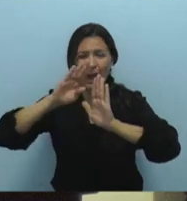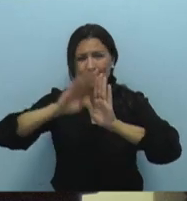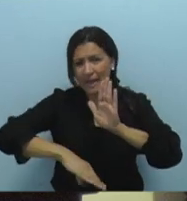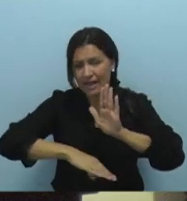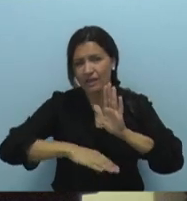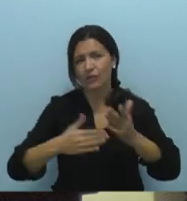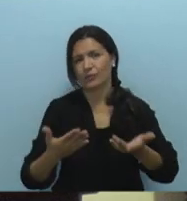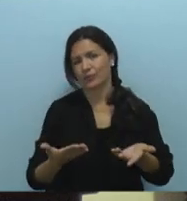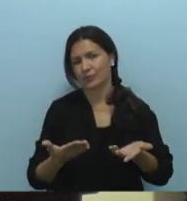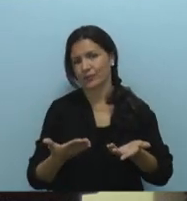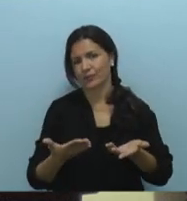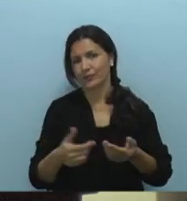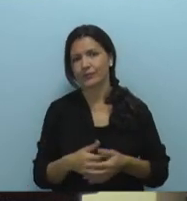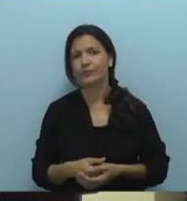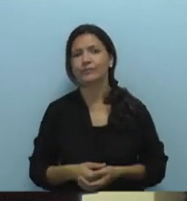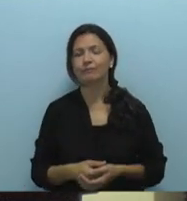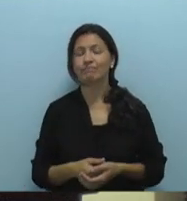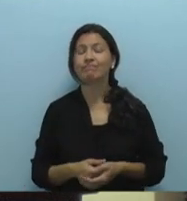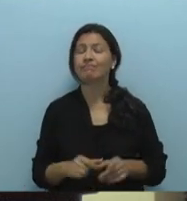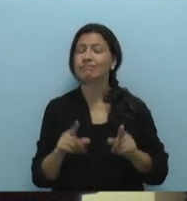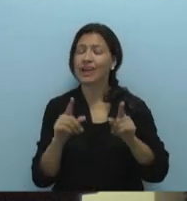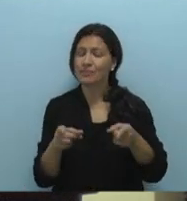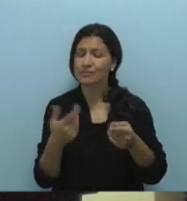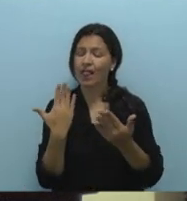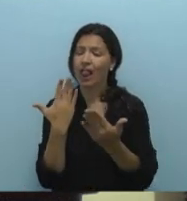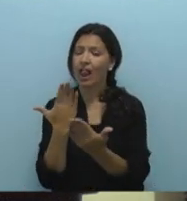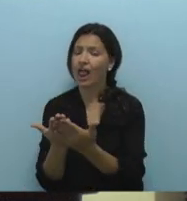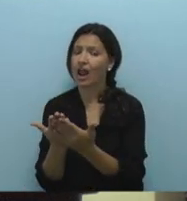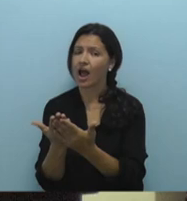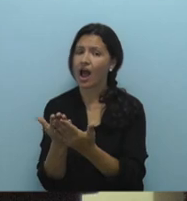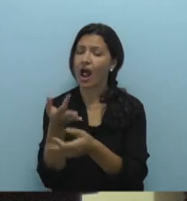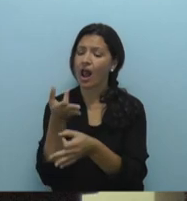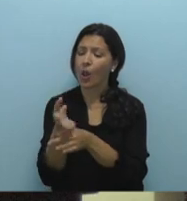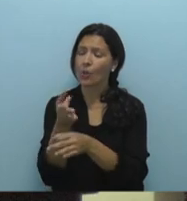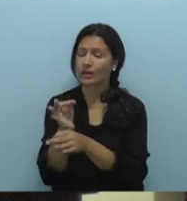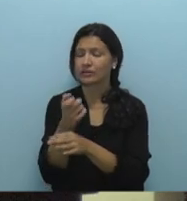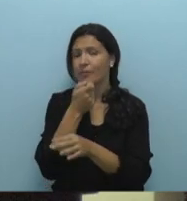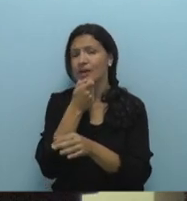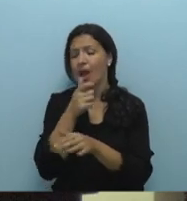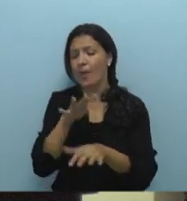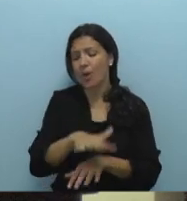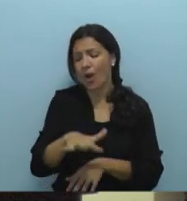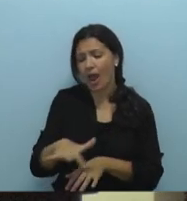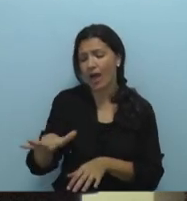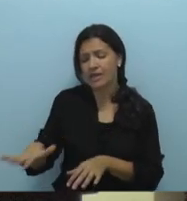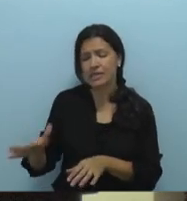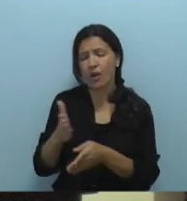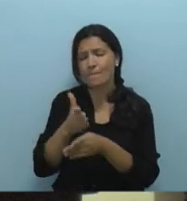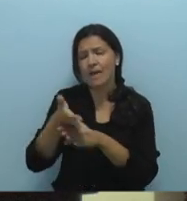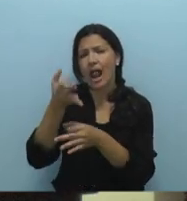pobreza. Esto también influye en la educación, porque un niño o una niña que va sin las